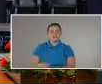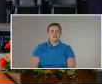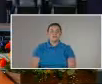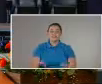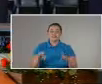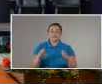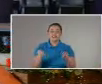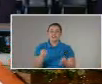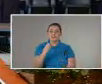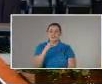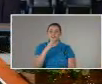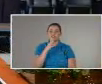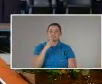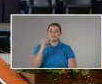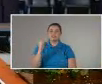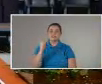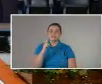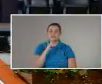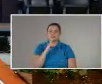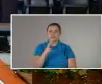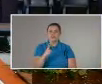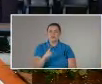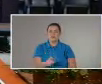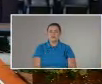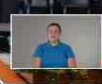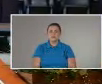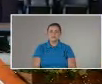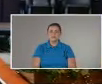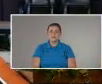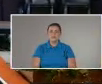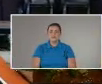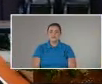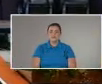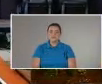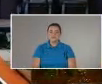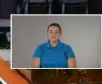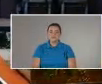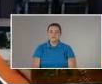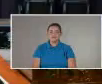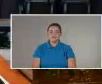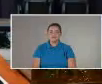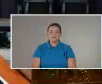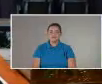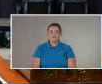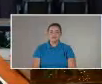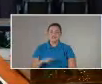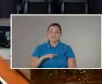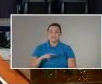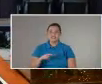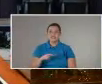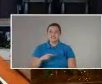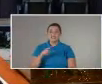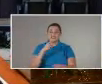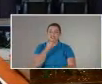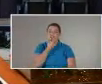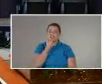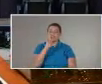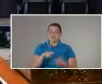Entonces, hermano, digo esto, hermano amado, porque se sonríe cuando es más difícil. Entonces,